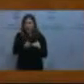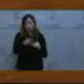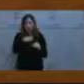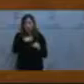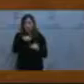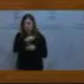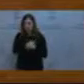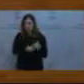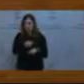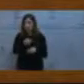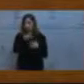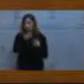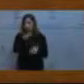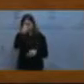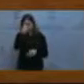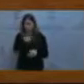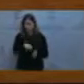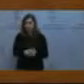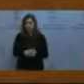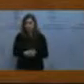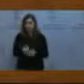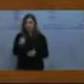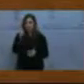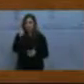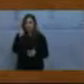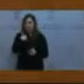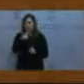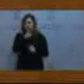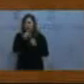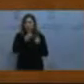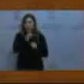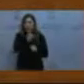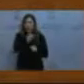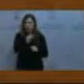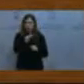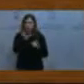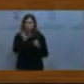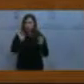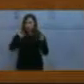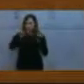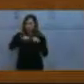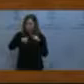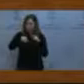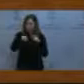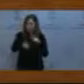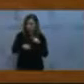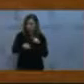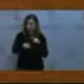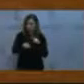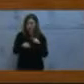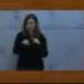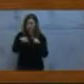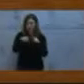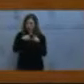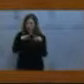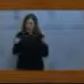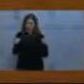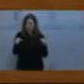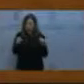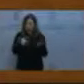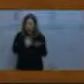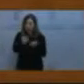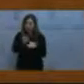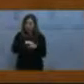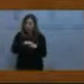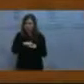Mire, yo le voy a hacer una pregunta. Oiga, ¿después de esos acuerdos se dejaron de prestar en Asturias servicios básicos a los ciudadanos? Hubo una catombe